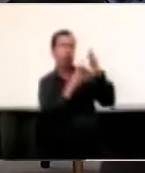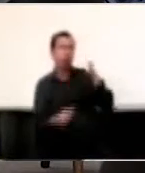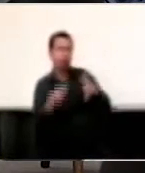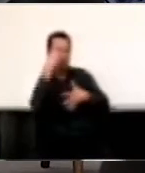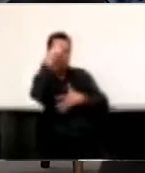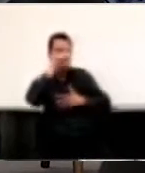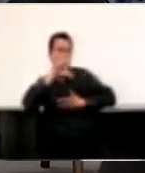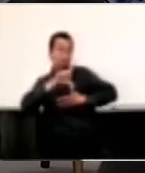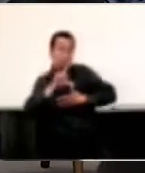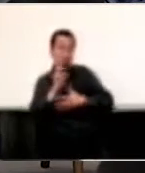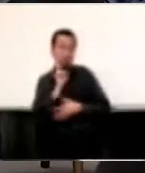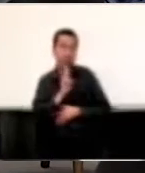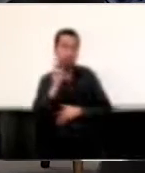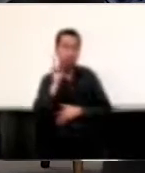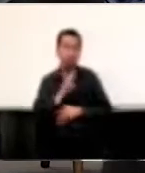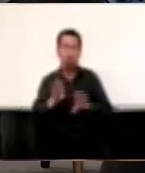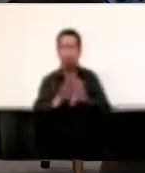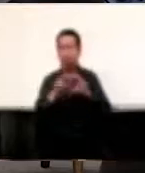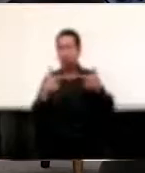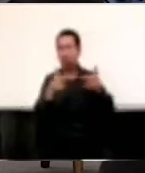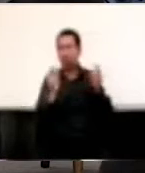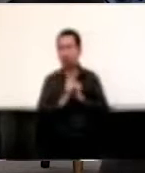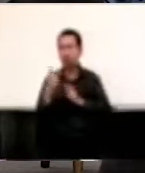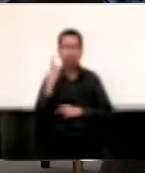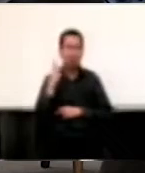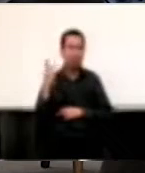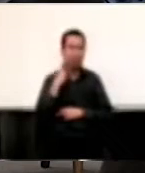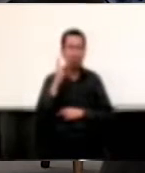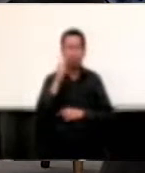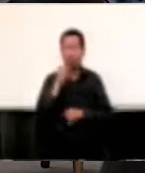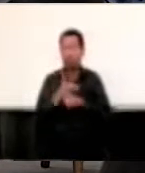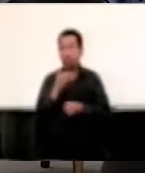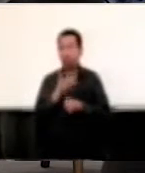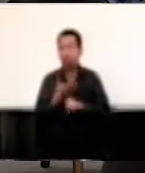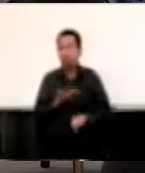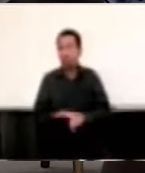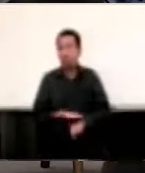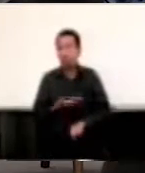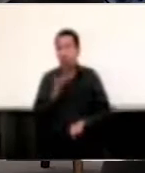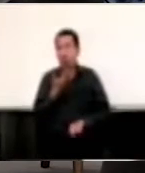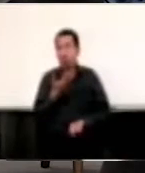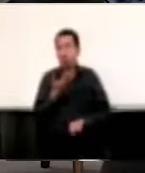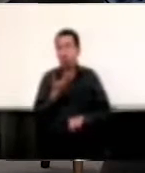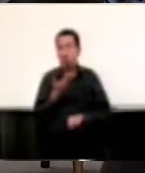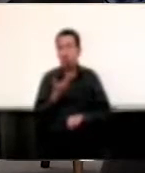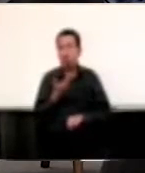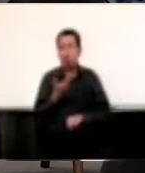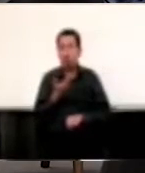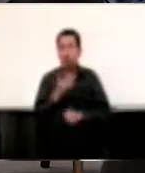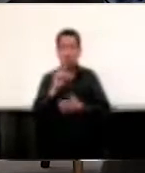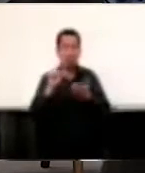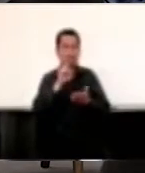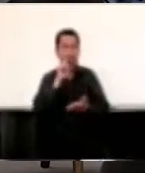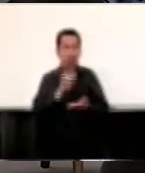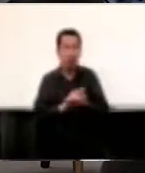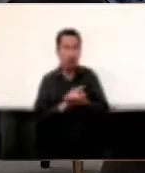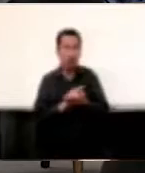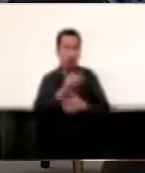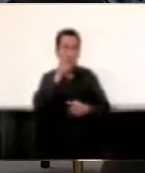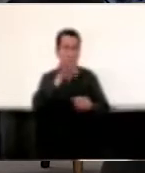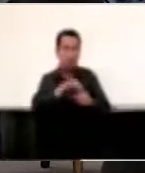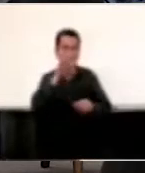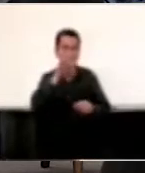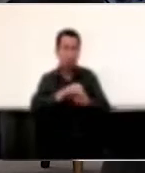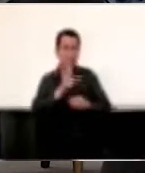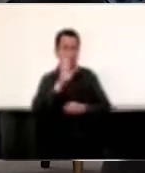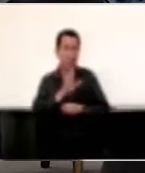de los partidos y los temas de partidos depende de unos factores que están muy por encima de las leyes electorales y las reglas